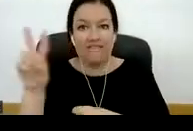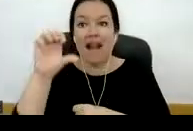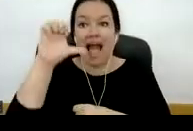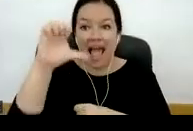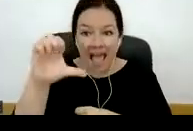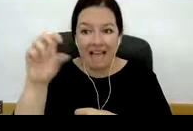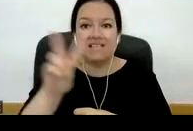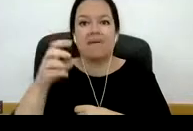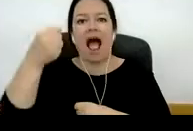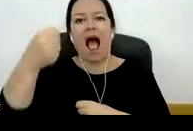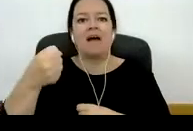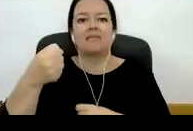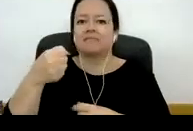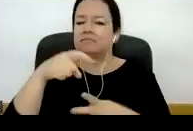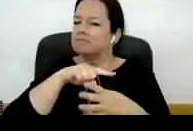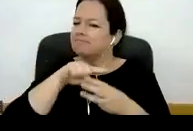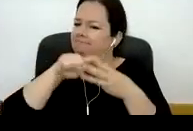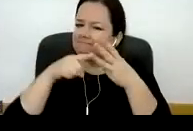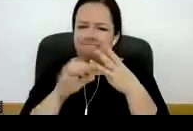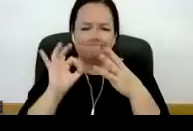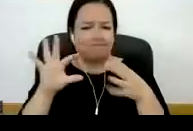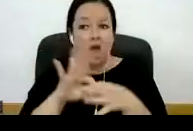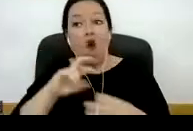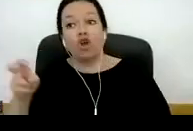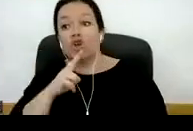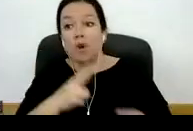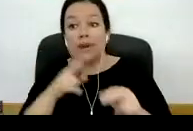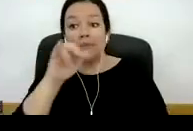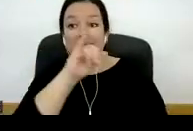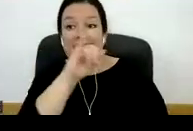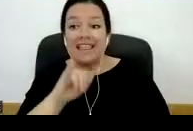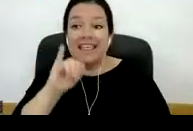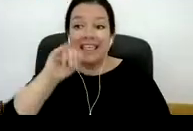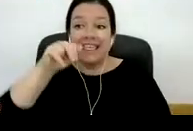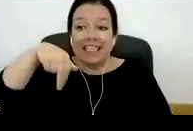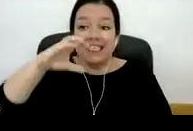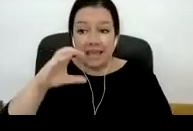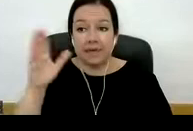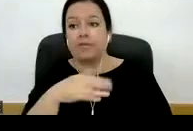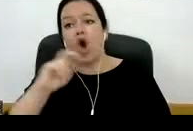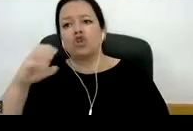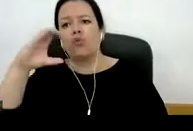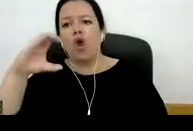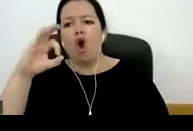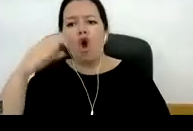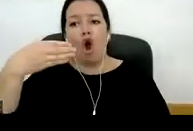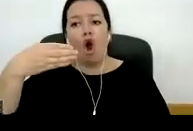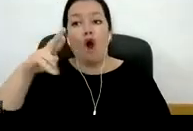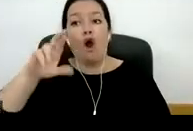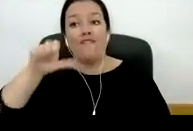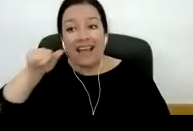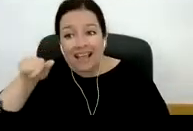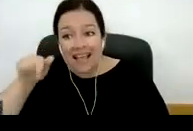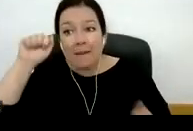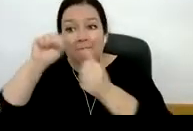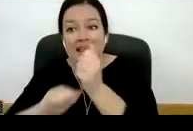vitamina A, que son los antioxidantes, y zinc, cobre, que son oligoelementos implicados